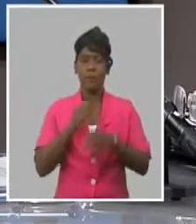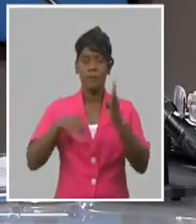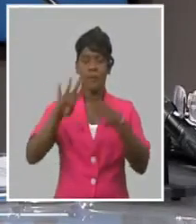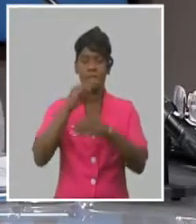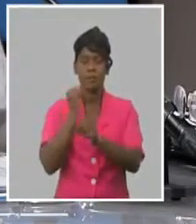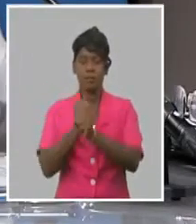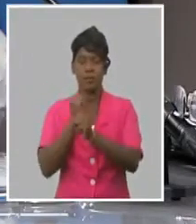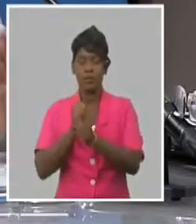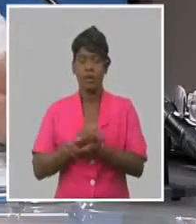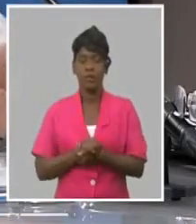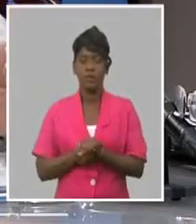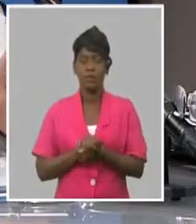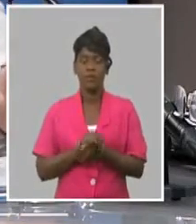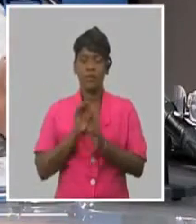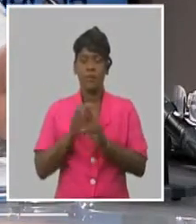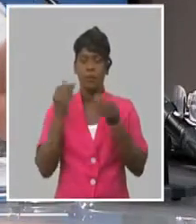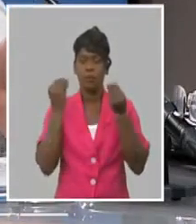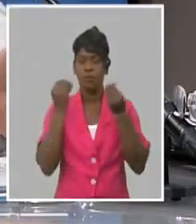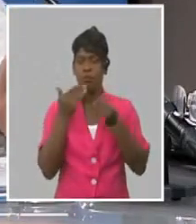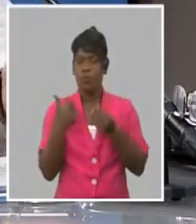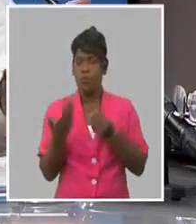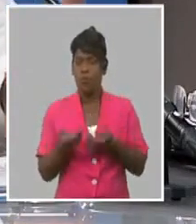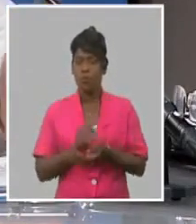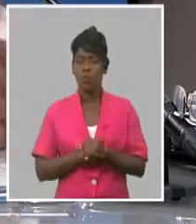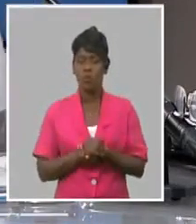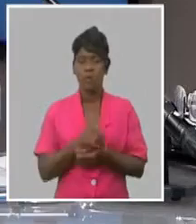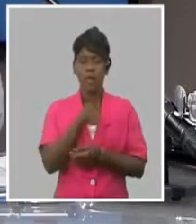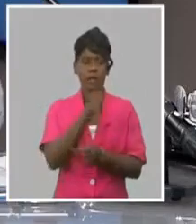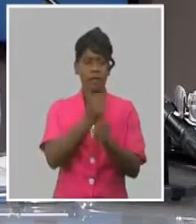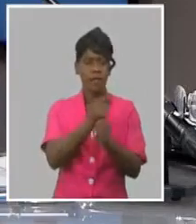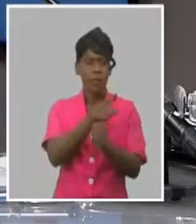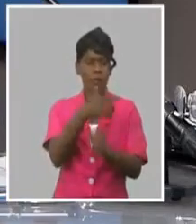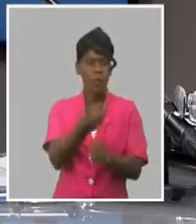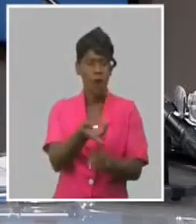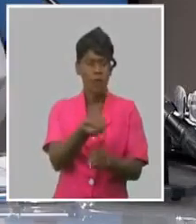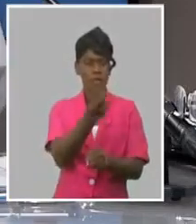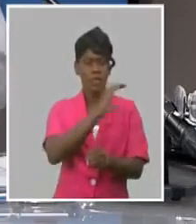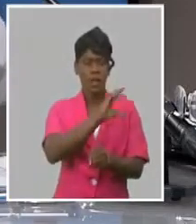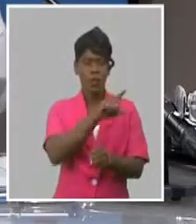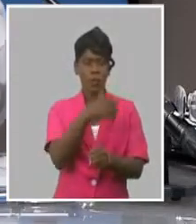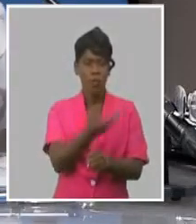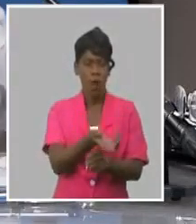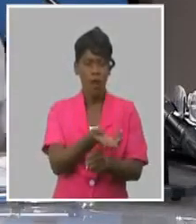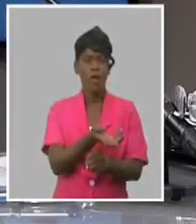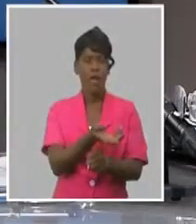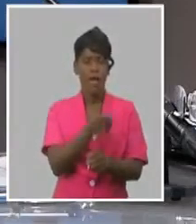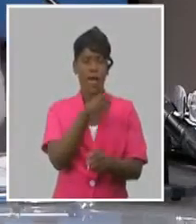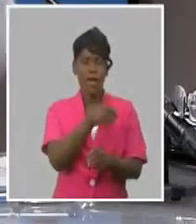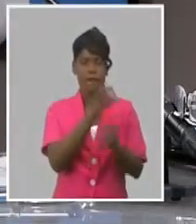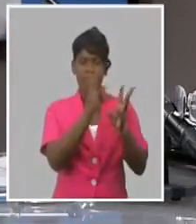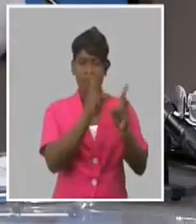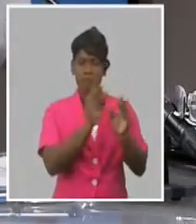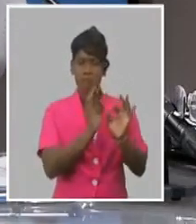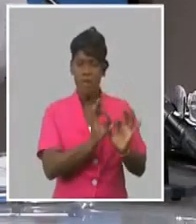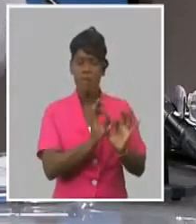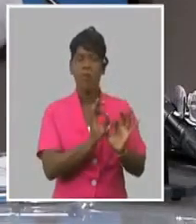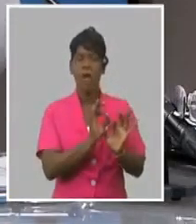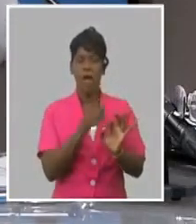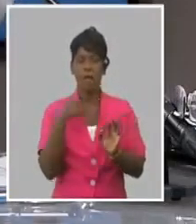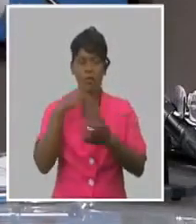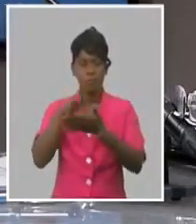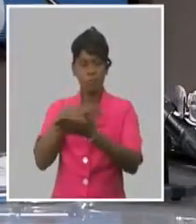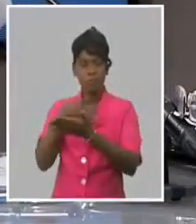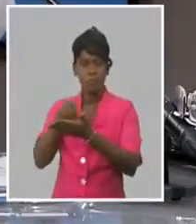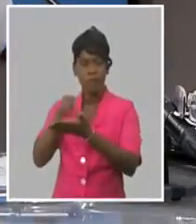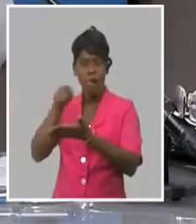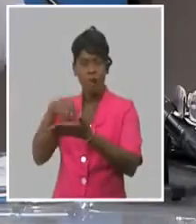que también para que esa escala salarial tenga menos grupos, habría que tomar otras decisiones. Nosotros jerárquicamente